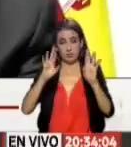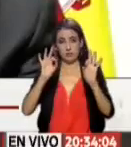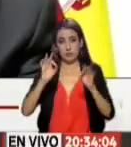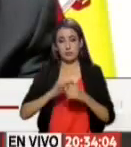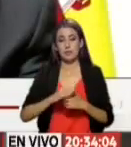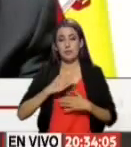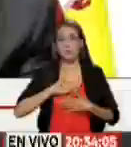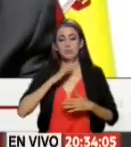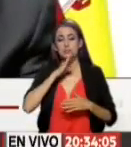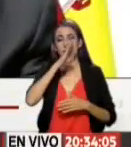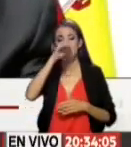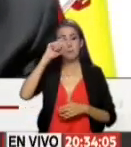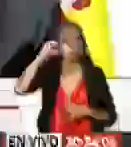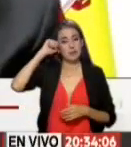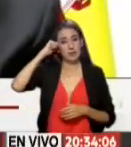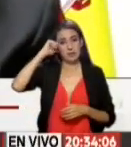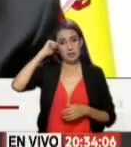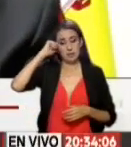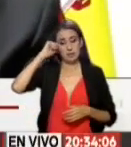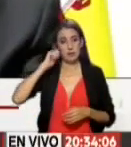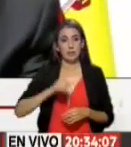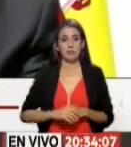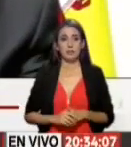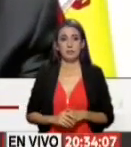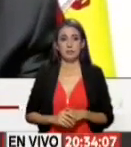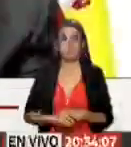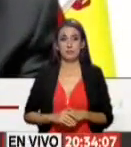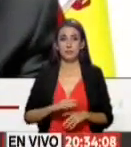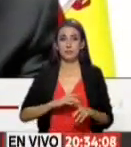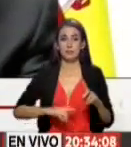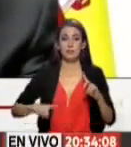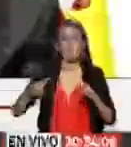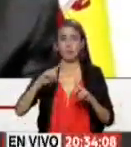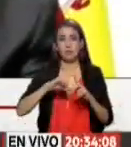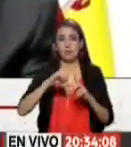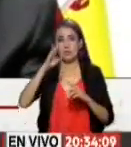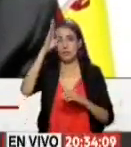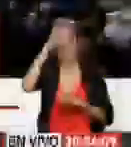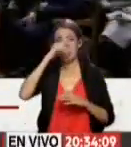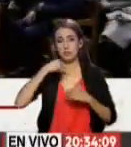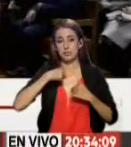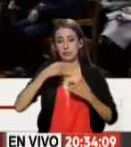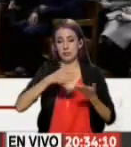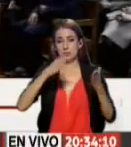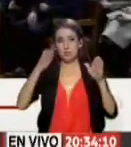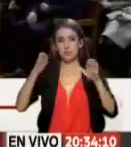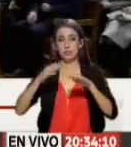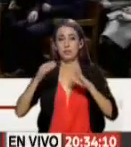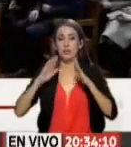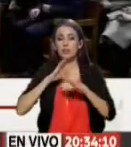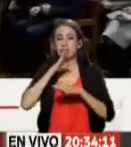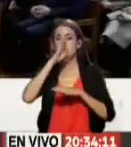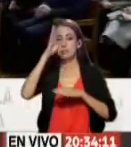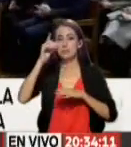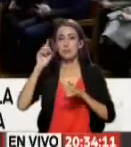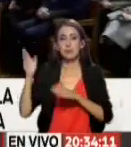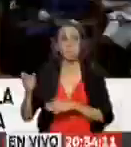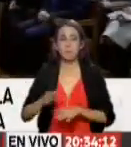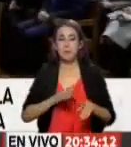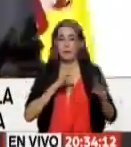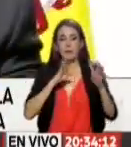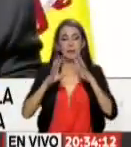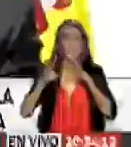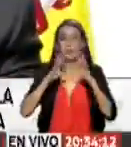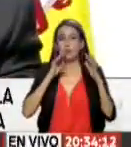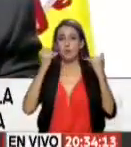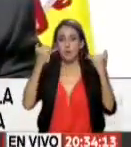la recordaré siempre hasta que Dios decida cerrarme los ojos. Como parte de su discurso, aprovechó para referirse